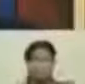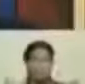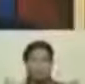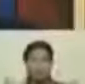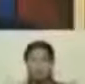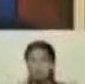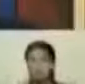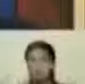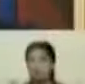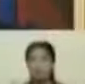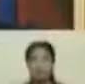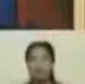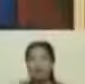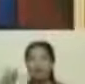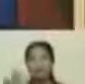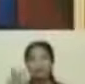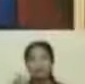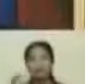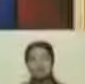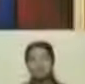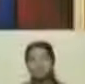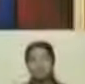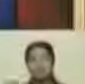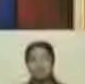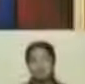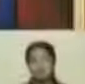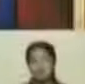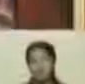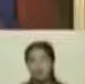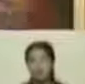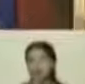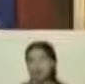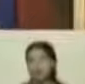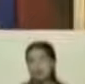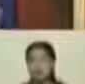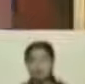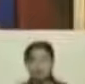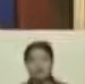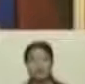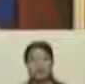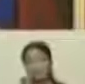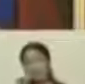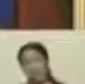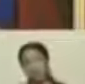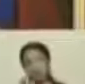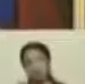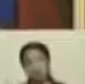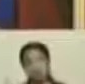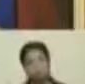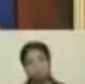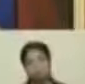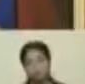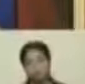desaparezcan como los 30.000 desaparecidos de Argentina. Que no permitan que me desaparezca o nos desaparezcan como pueblo.